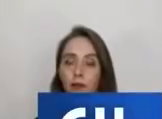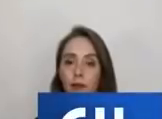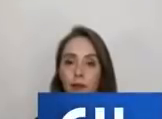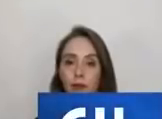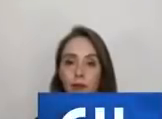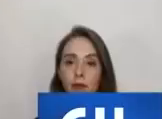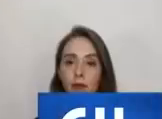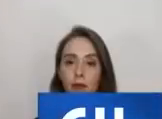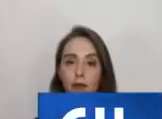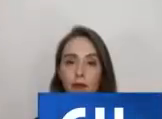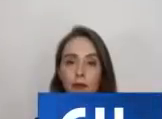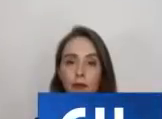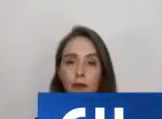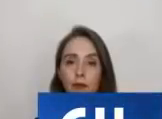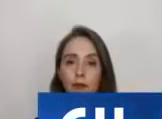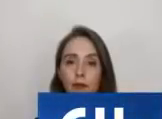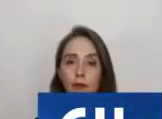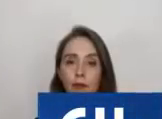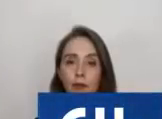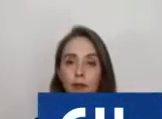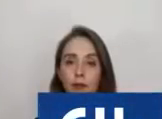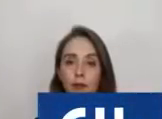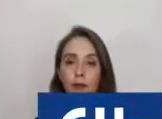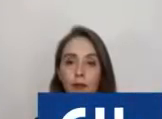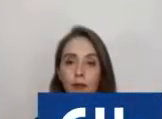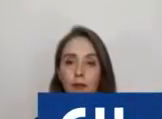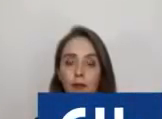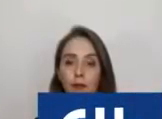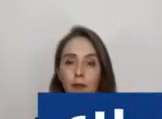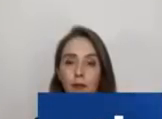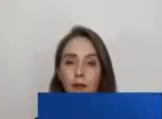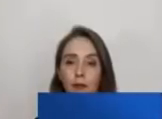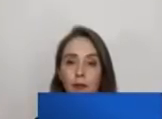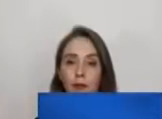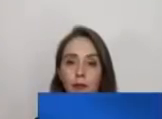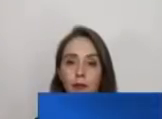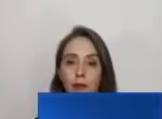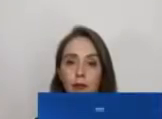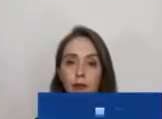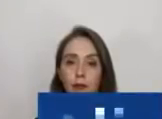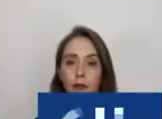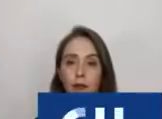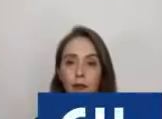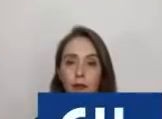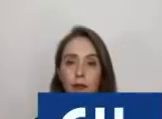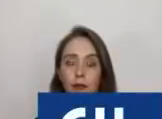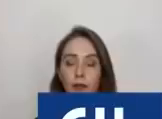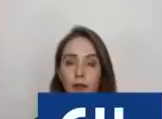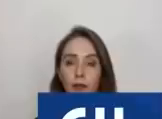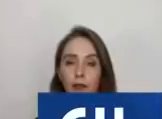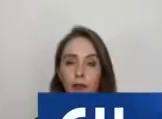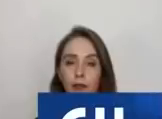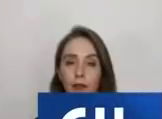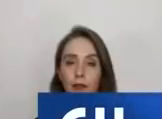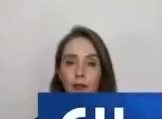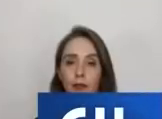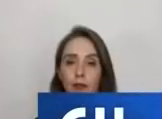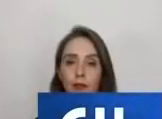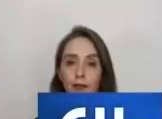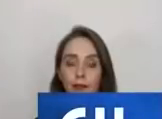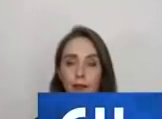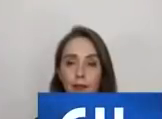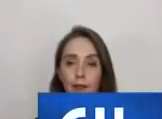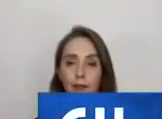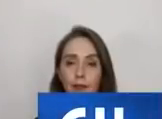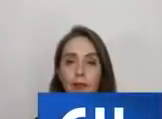el presidente electo Gabriel Boric. También dice que es una responsabilidad bastante grande y espera también que le vaya bien